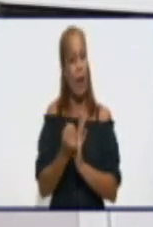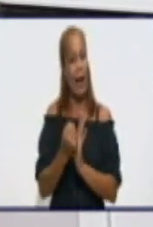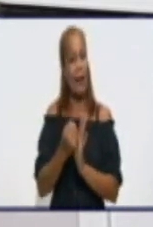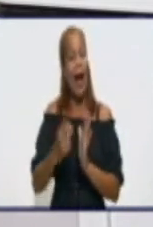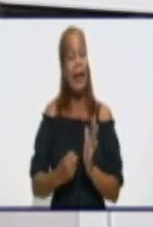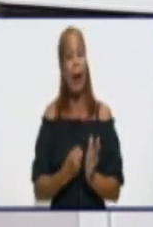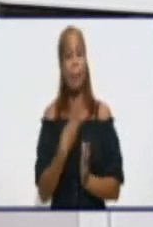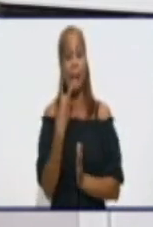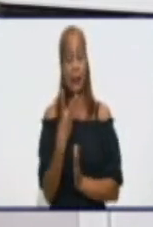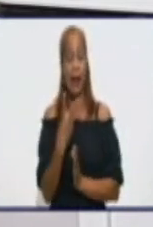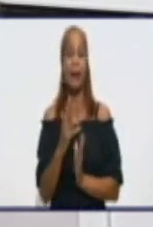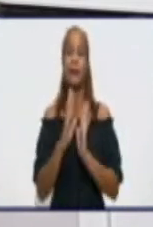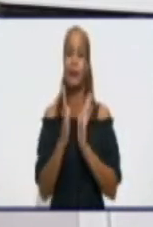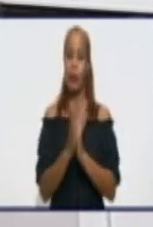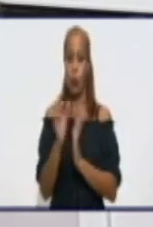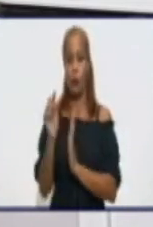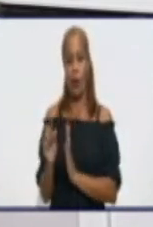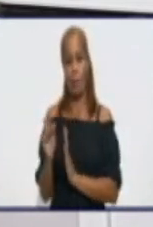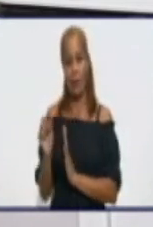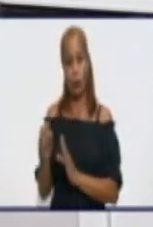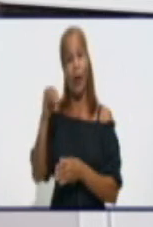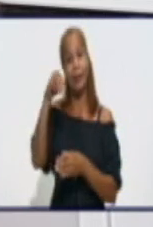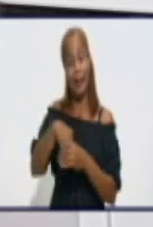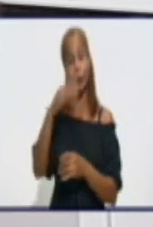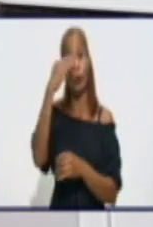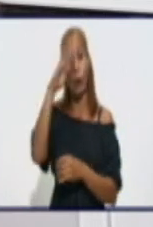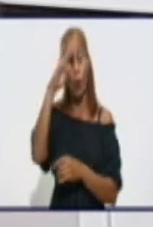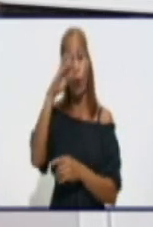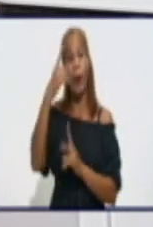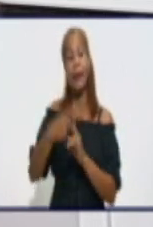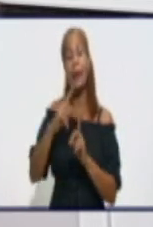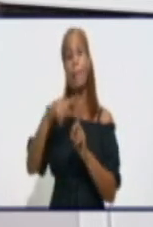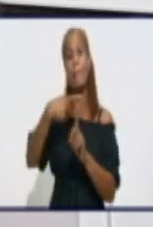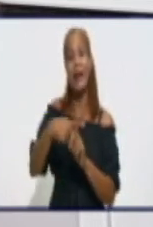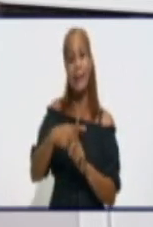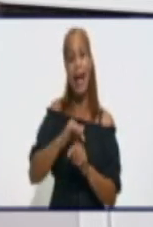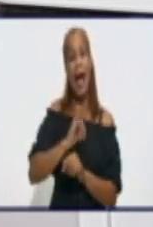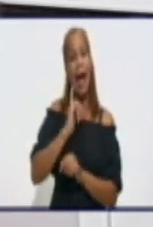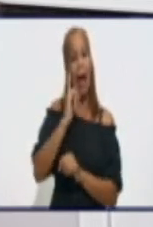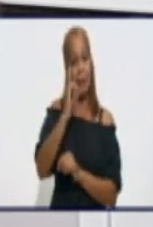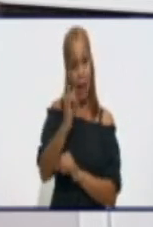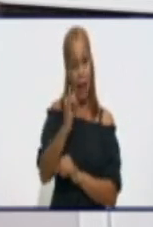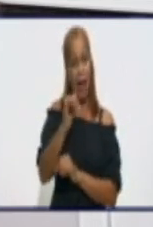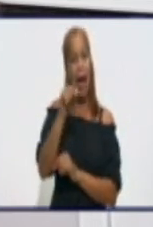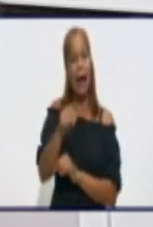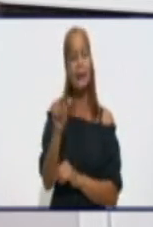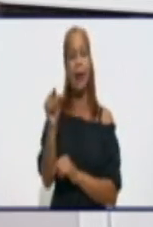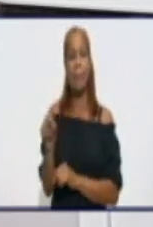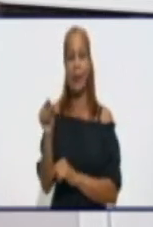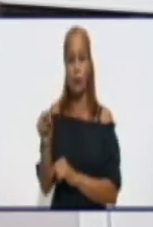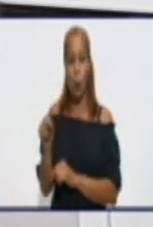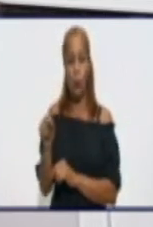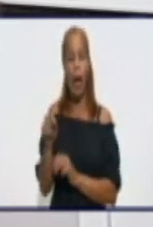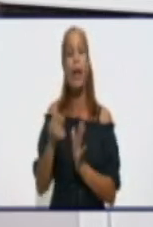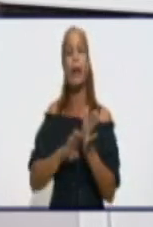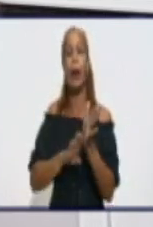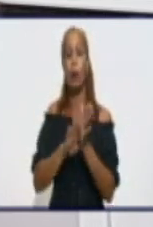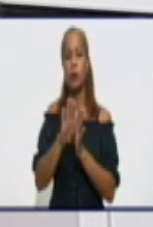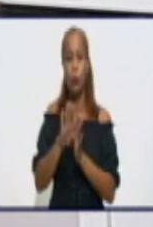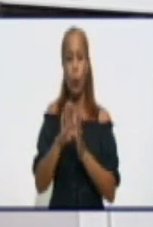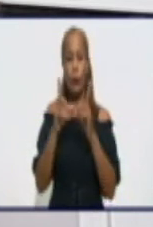de nuestra frontera y mucho más allá. A esos hombres y mujeres que siguen levantándose desde las 4 de la